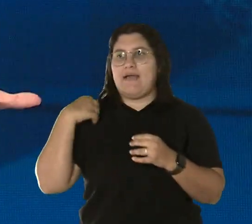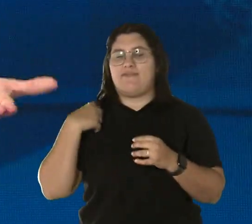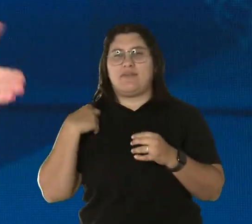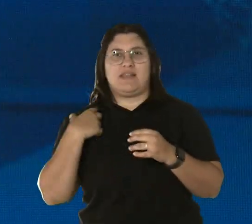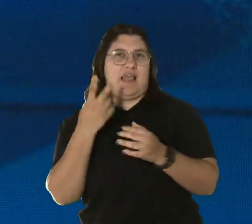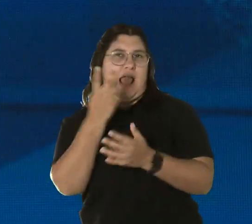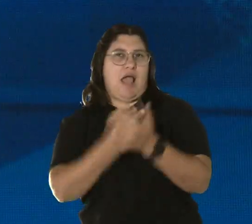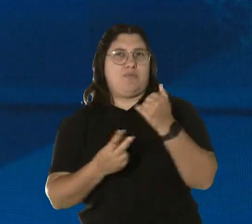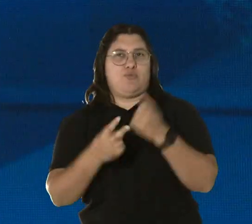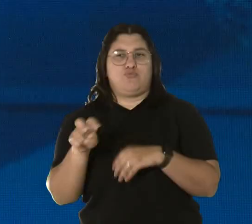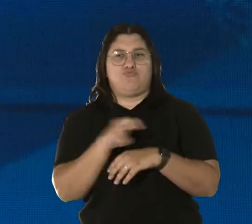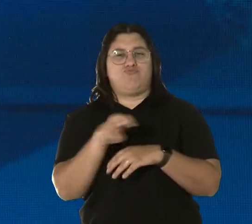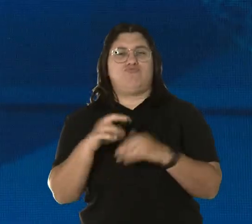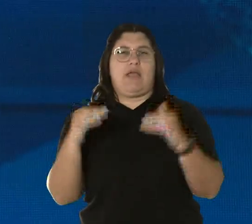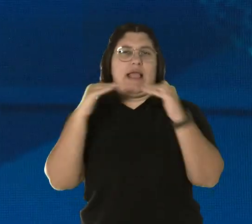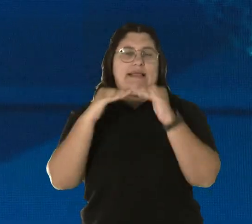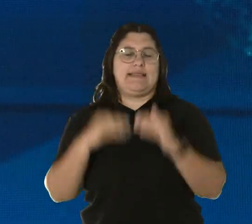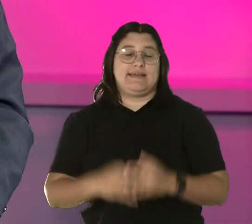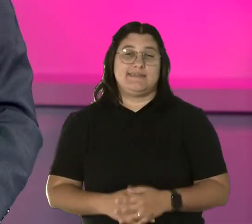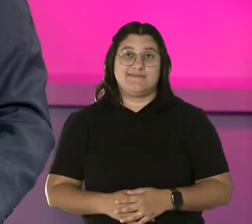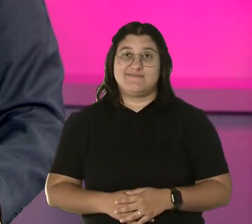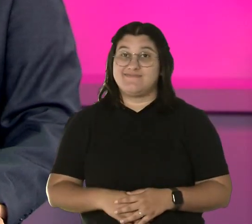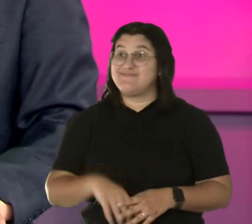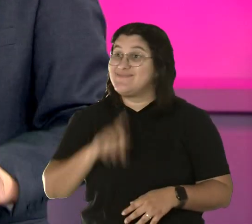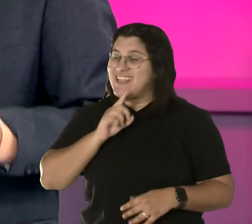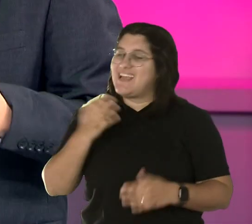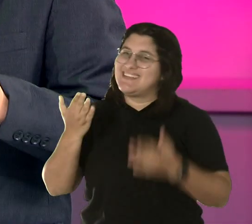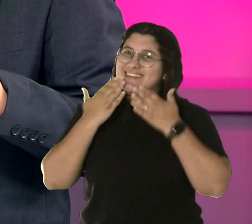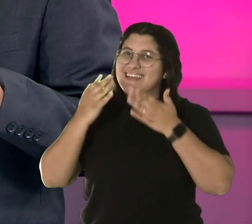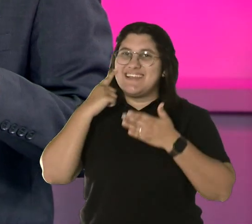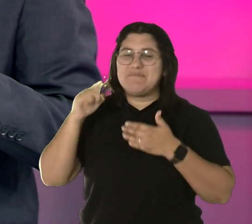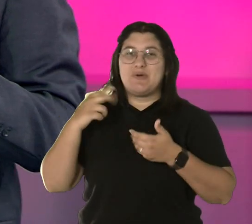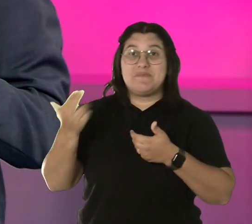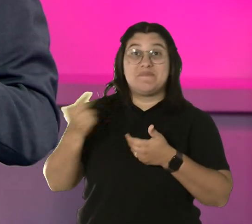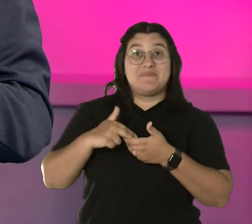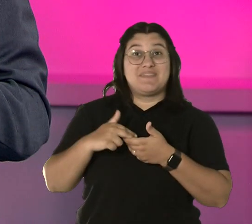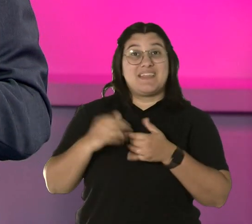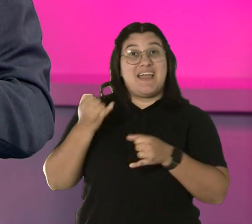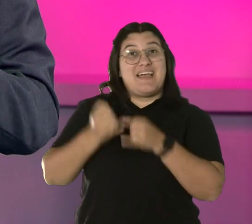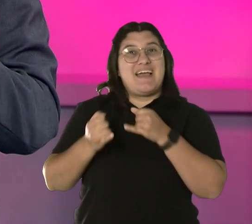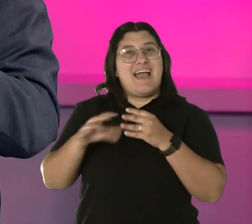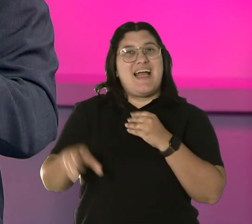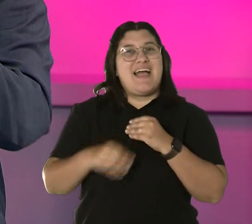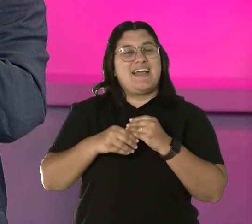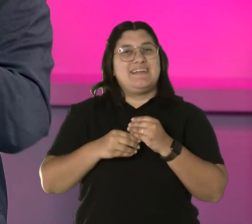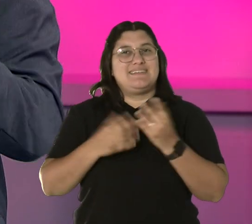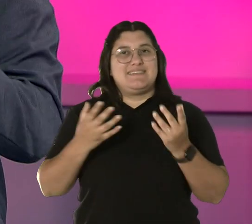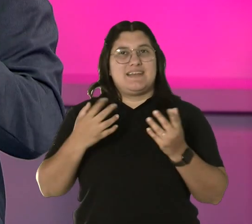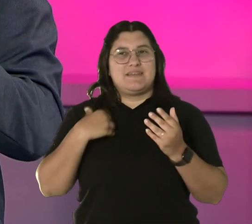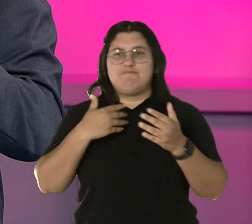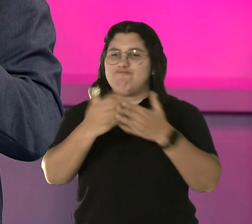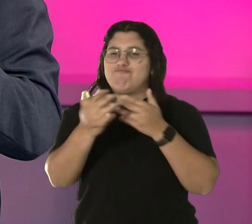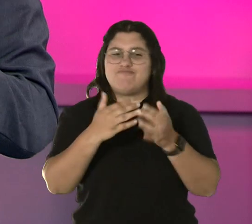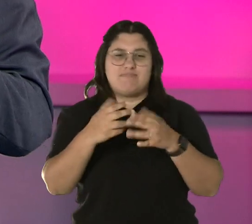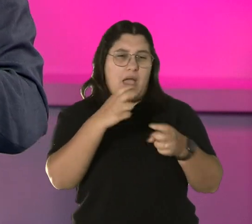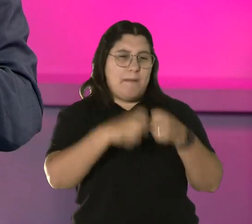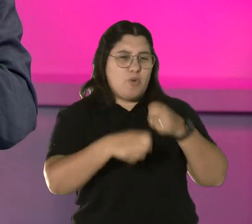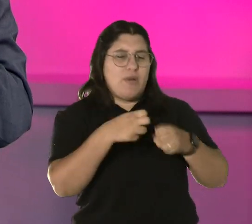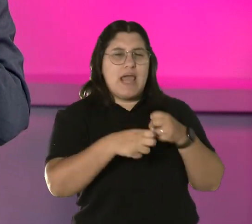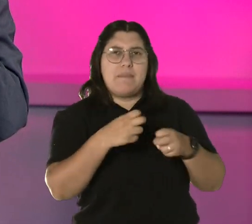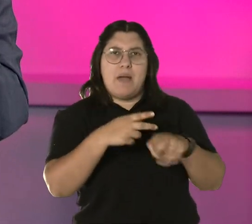entre ambas partes. Muchas gracias por estar con nosotros. Y lo último que quiero decir es que a pesar de todos los problemas que tenemos en Puerto